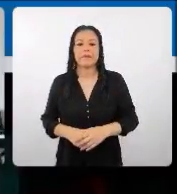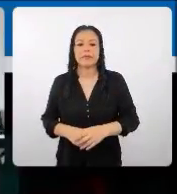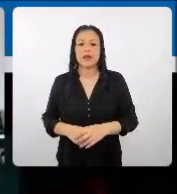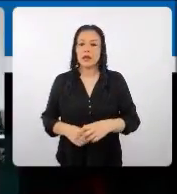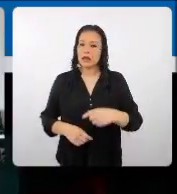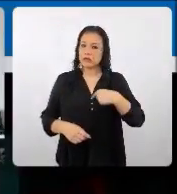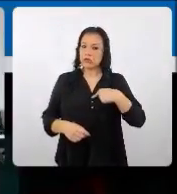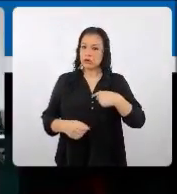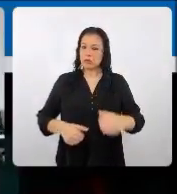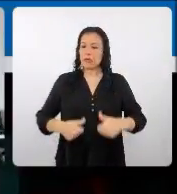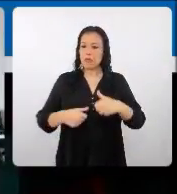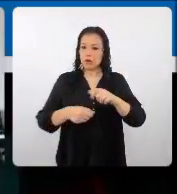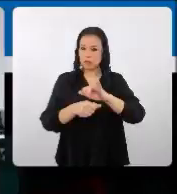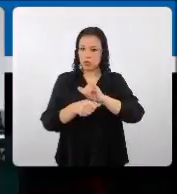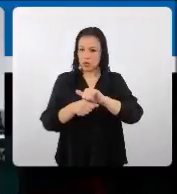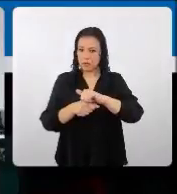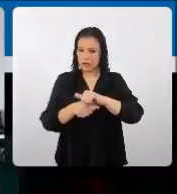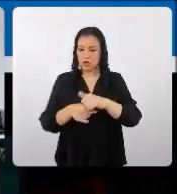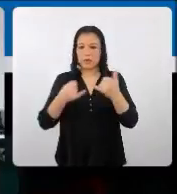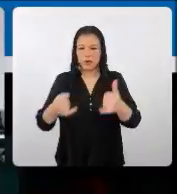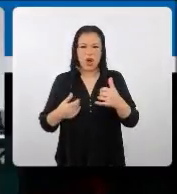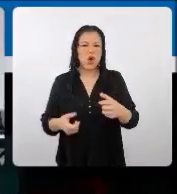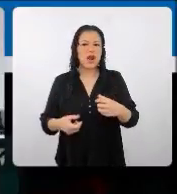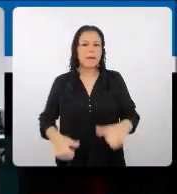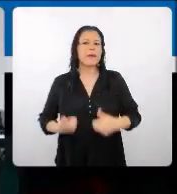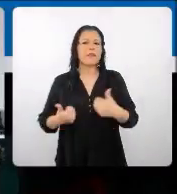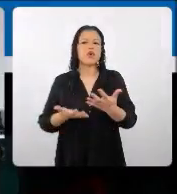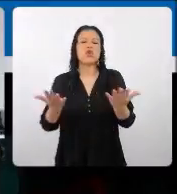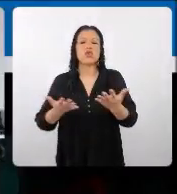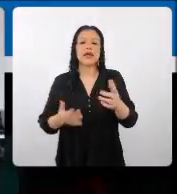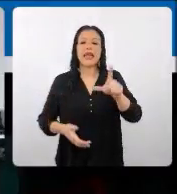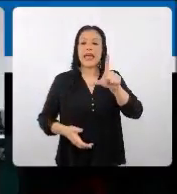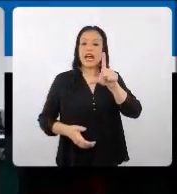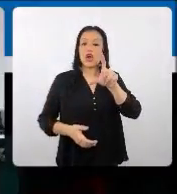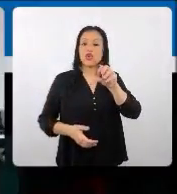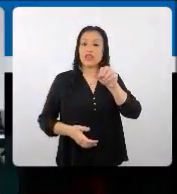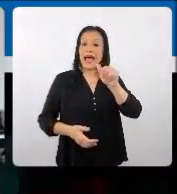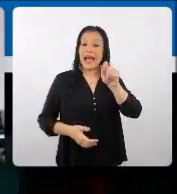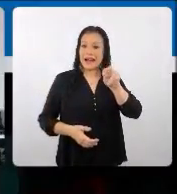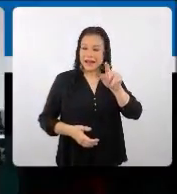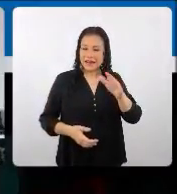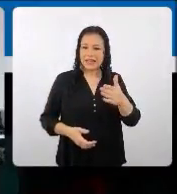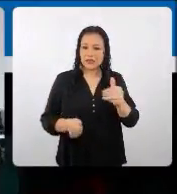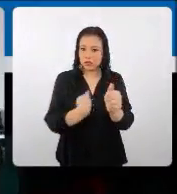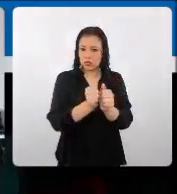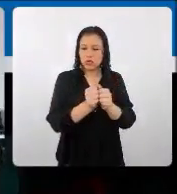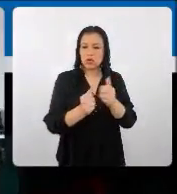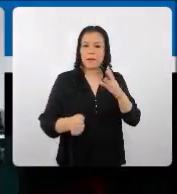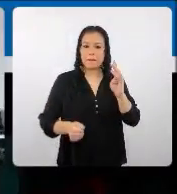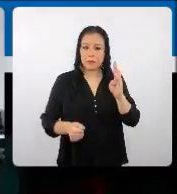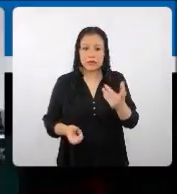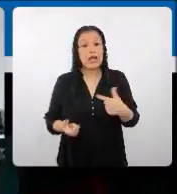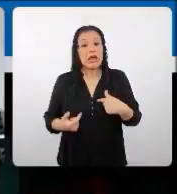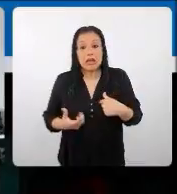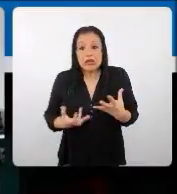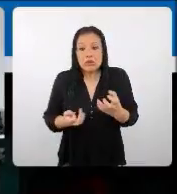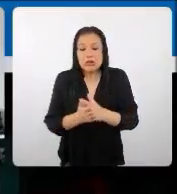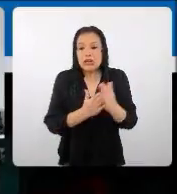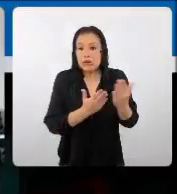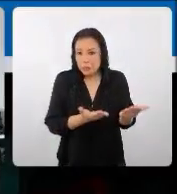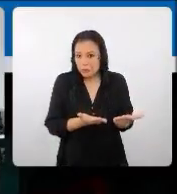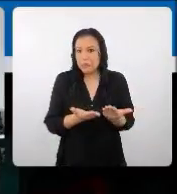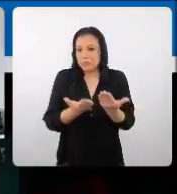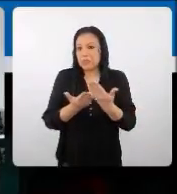de Nueva York y actualmente vivo en Los Ángeles con mi esposa. Estoy pensando proponerle viajar a Perú